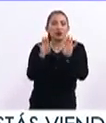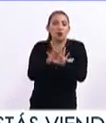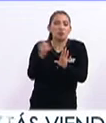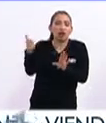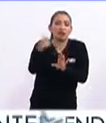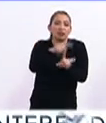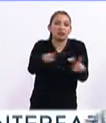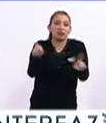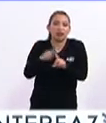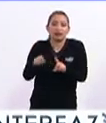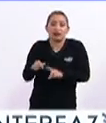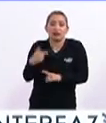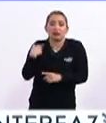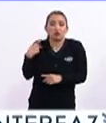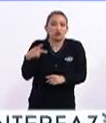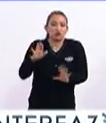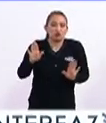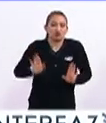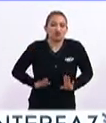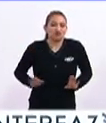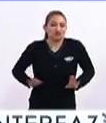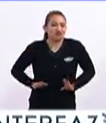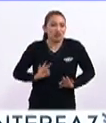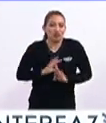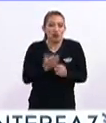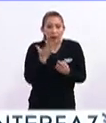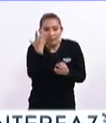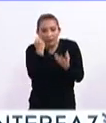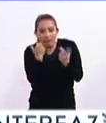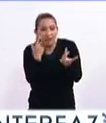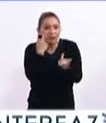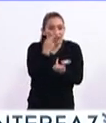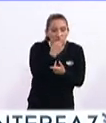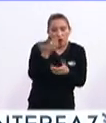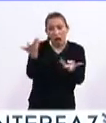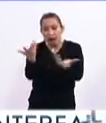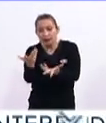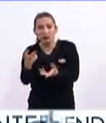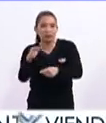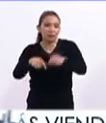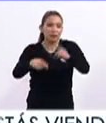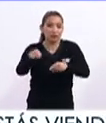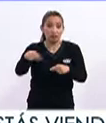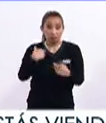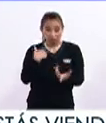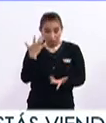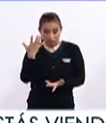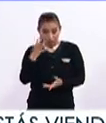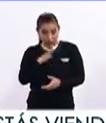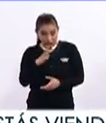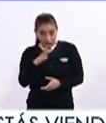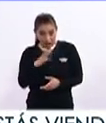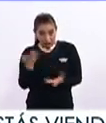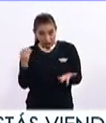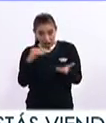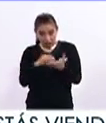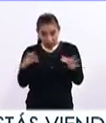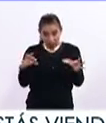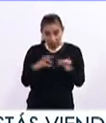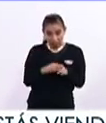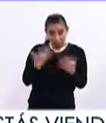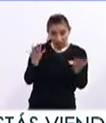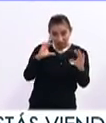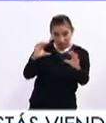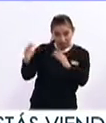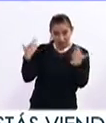estudiantes. Cada estudiante tiene un estilo diferente de aprendizaje que generalmente no está acorde con el